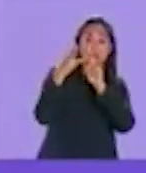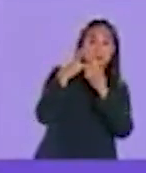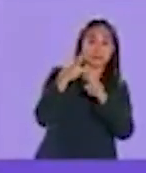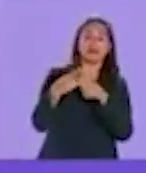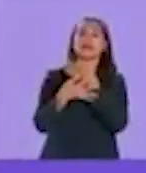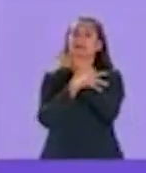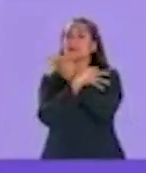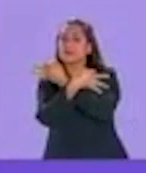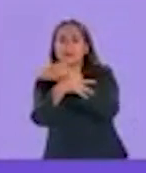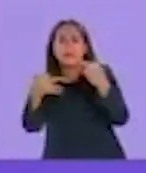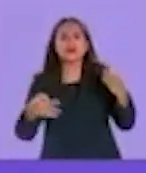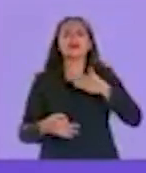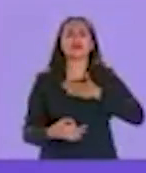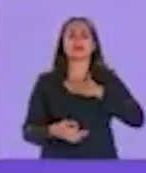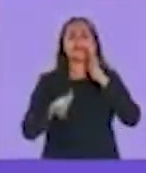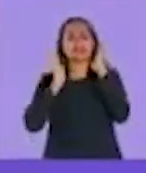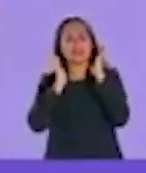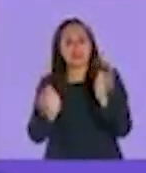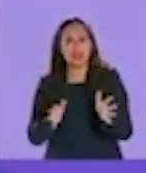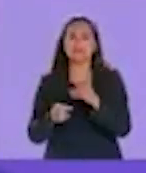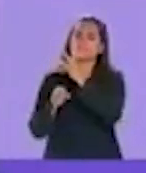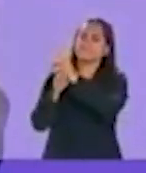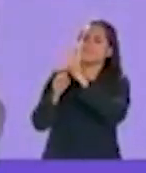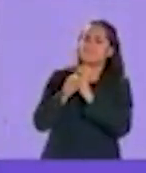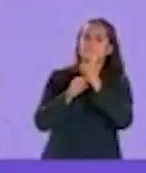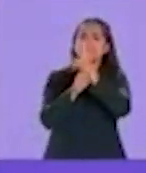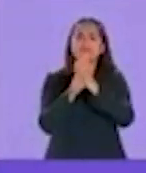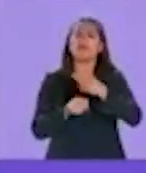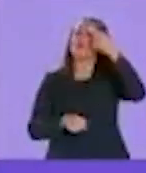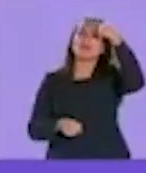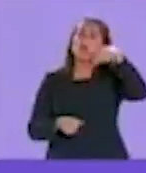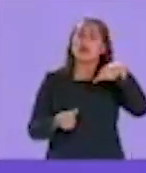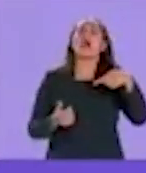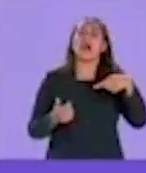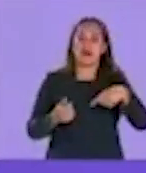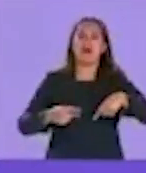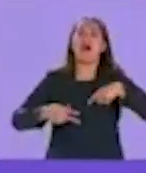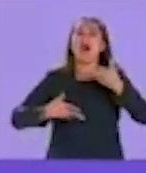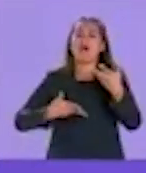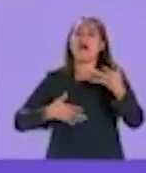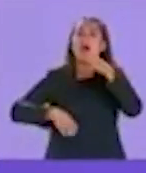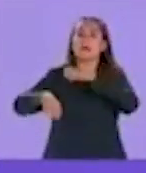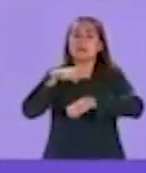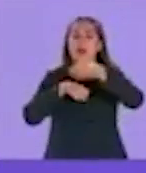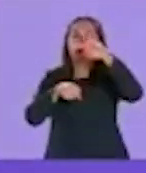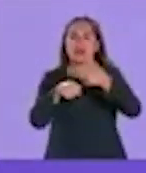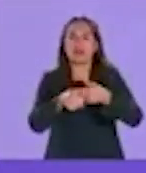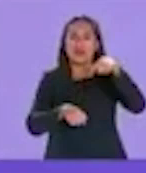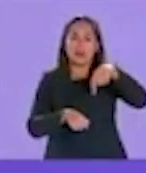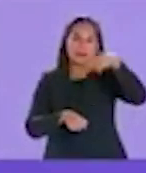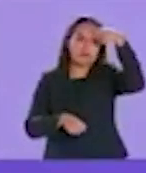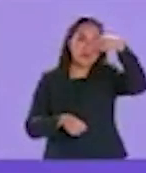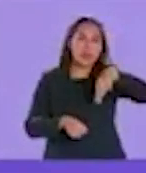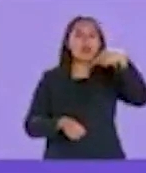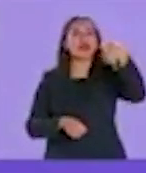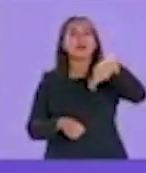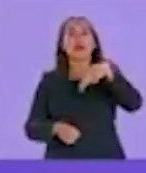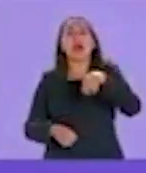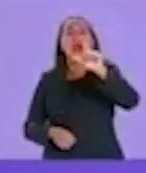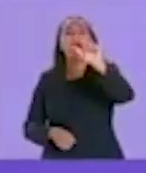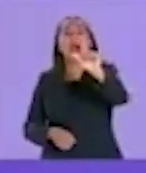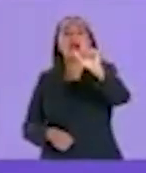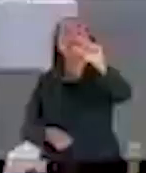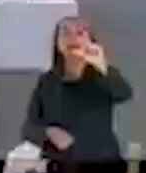invitado para que la próxima embajadora de méxico en la onu se alicia bárcenas para